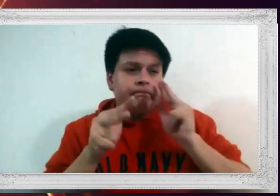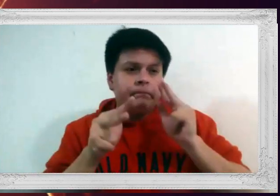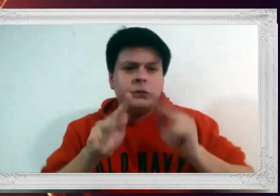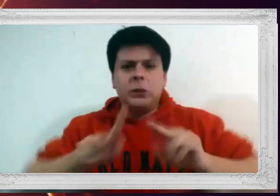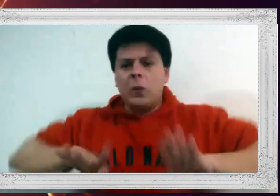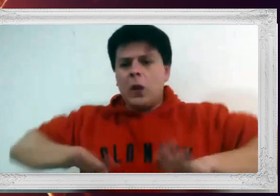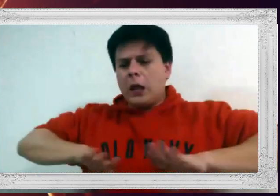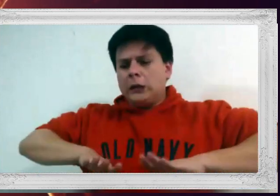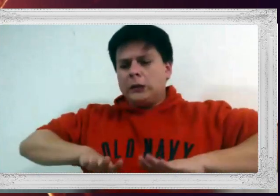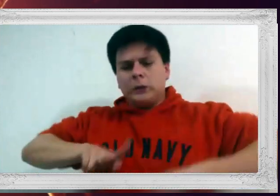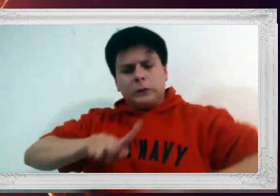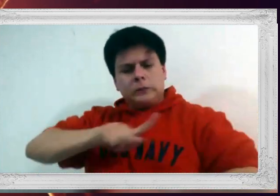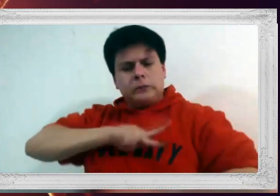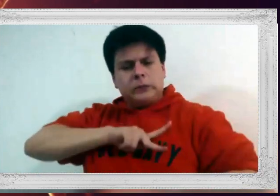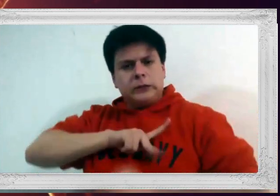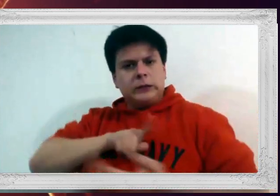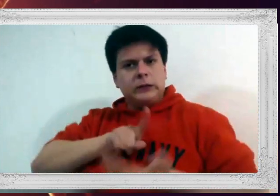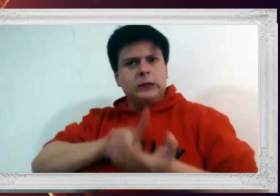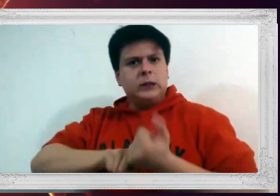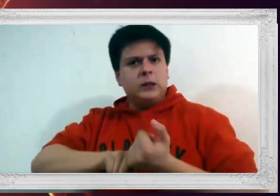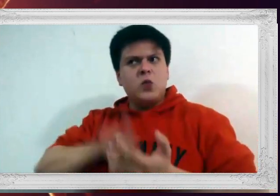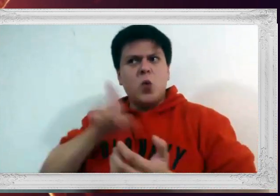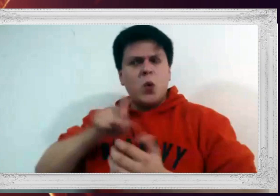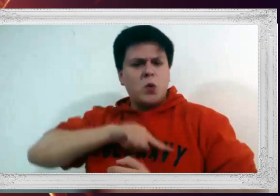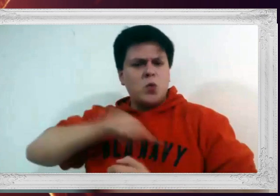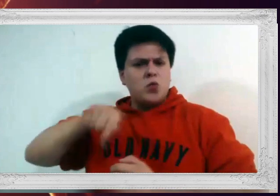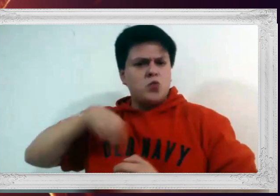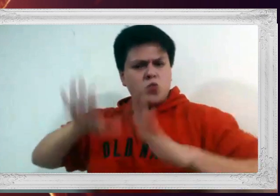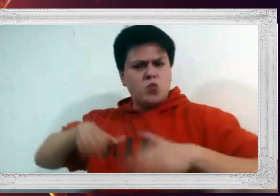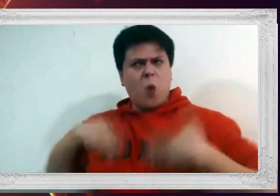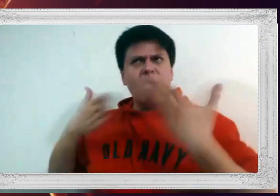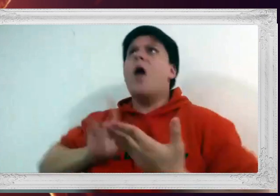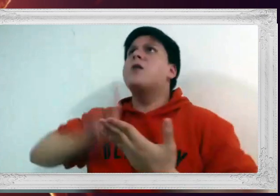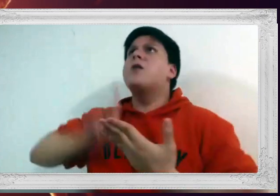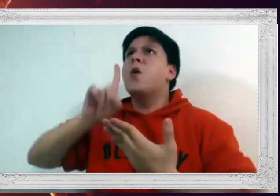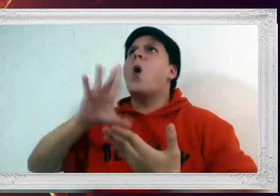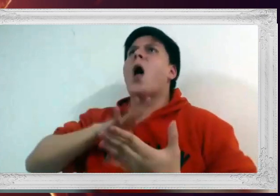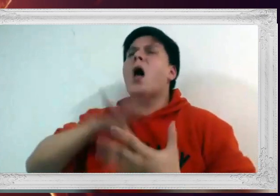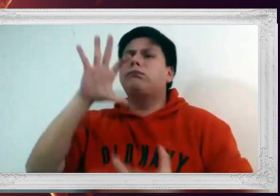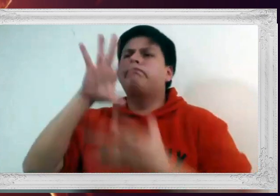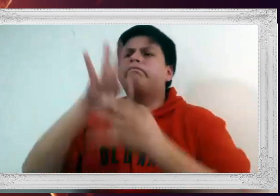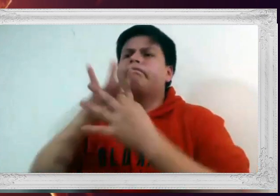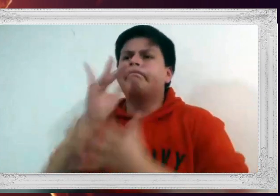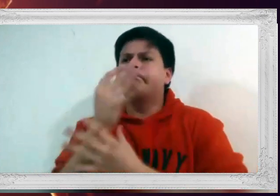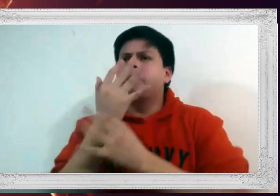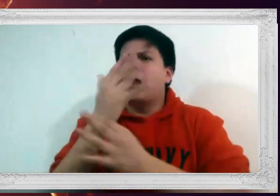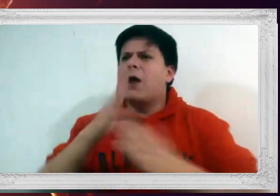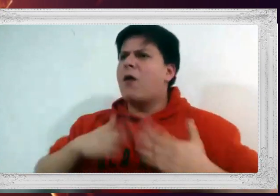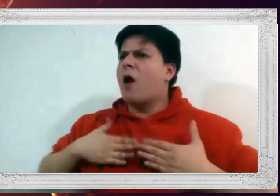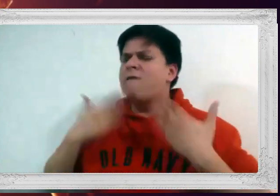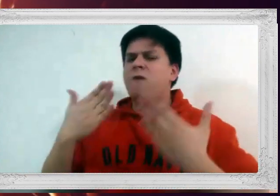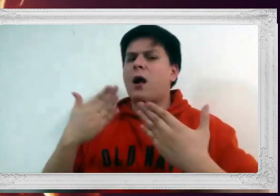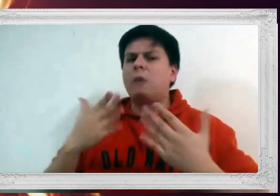construye la propia vida en Dios, sobre su palabra, y confía totalmente en Él.